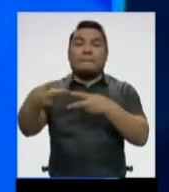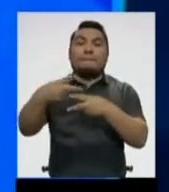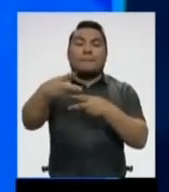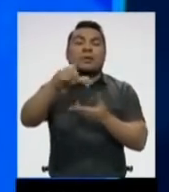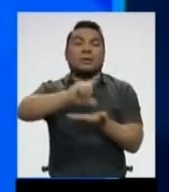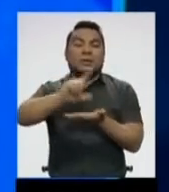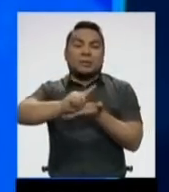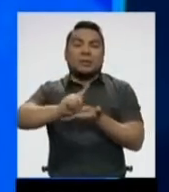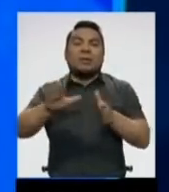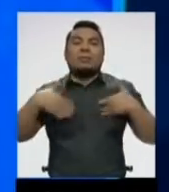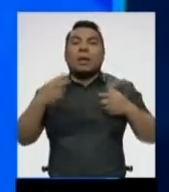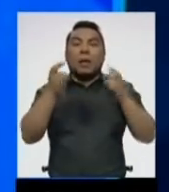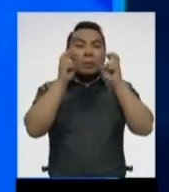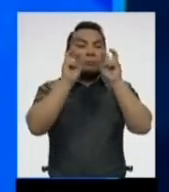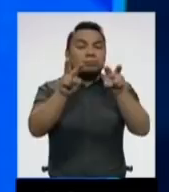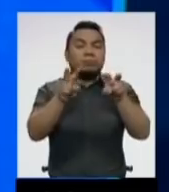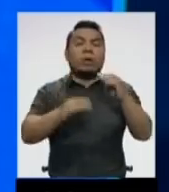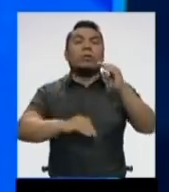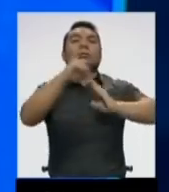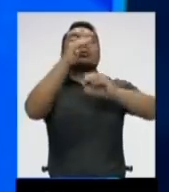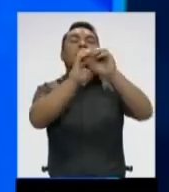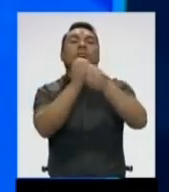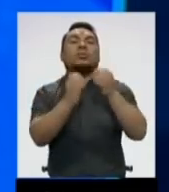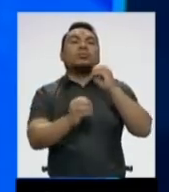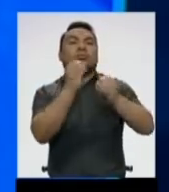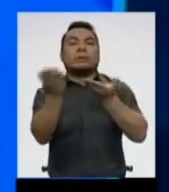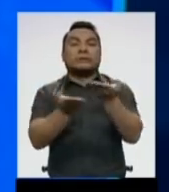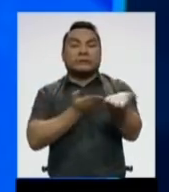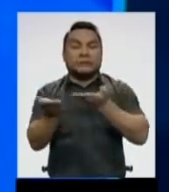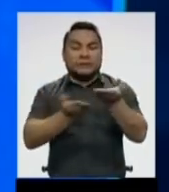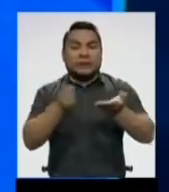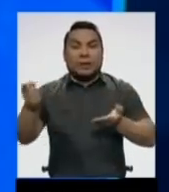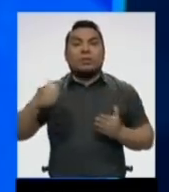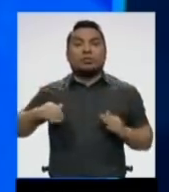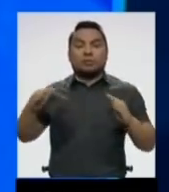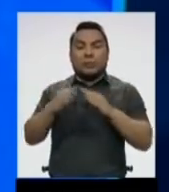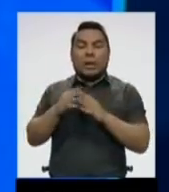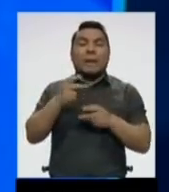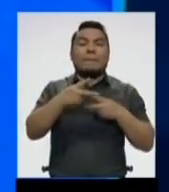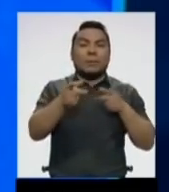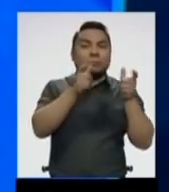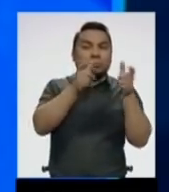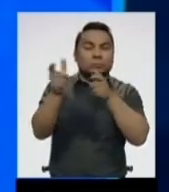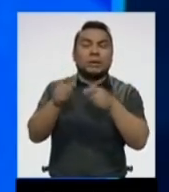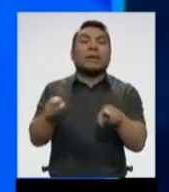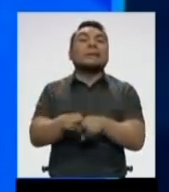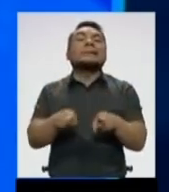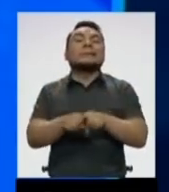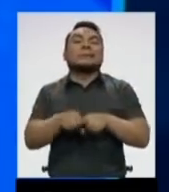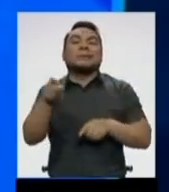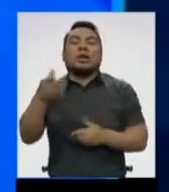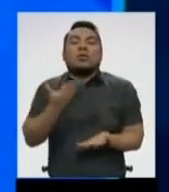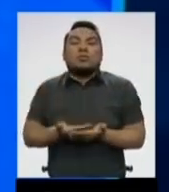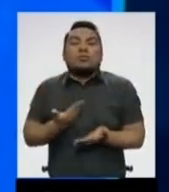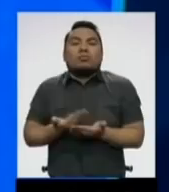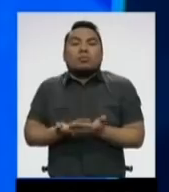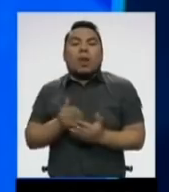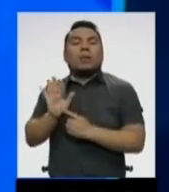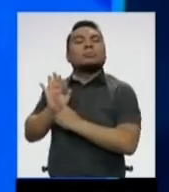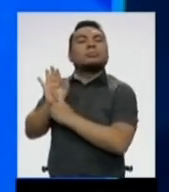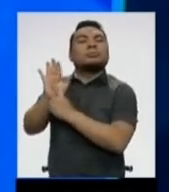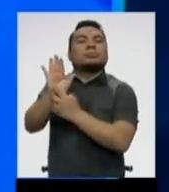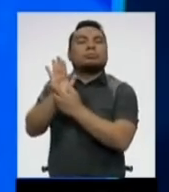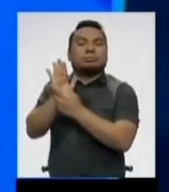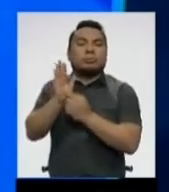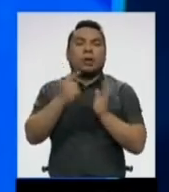Lima puedan observar las obras y servicios, en este caso, de la municipalidad. Pero también, en este caso, rendición de cuentas públicas,